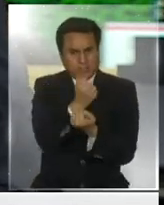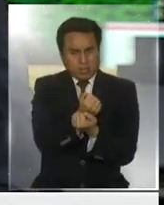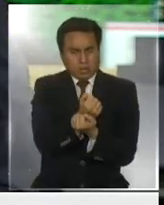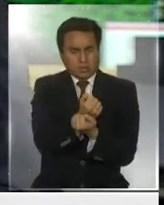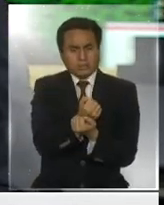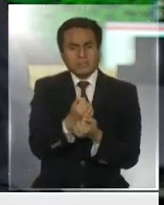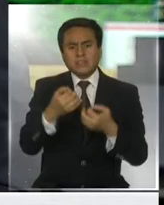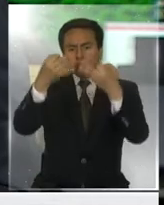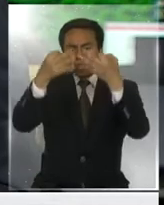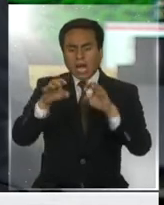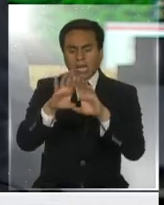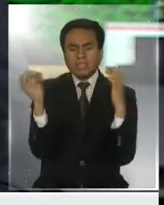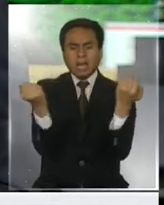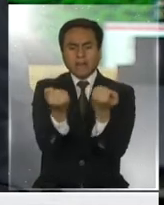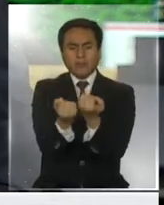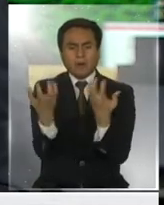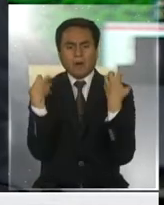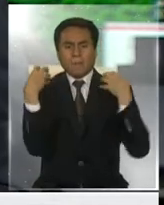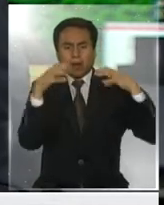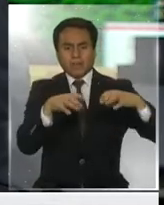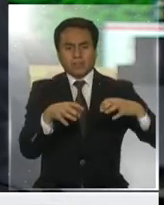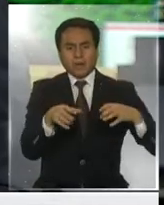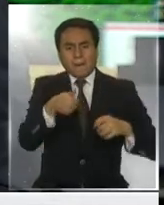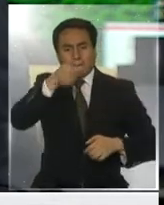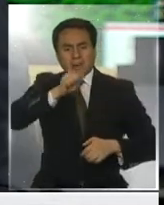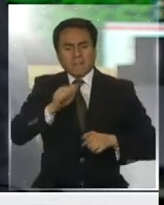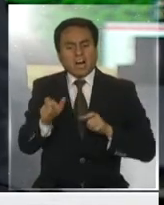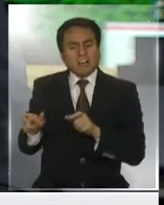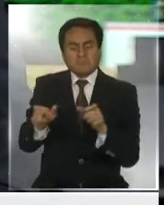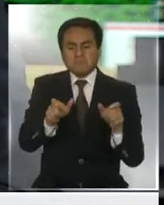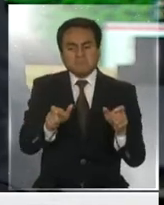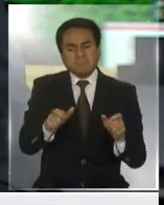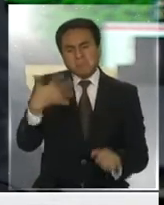la seguridad de los estadios estuviera en manos de guardias privados,